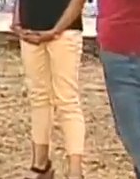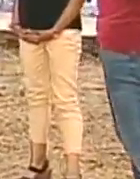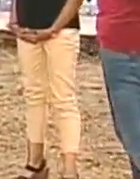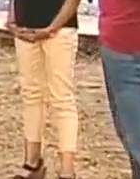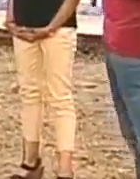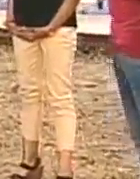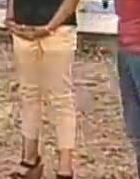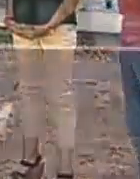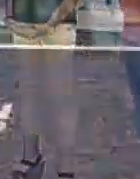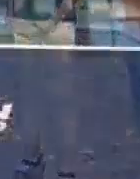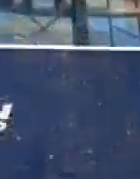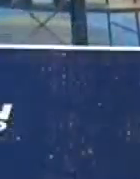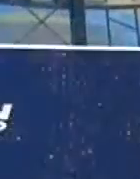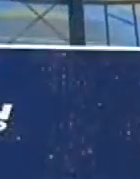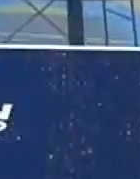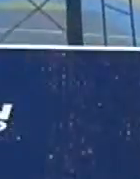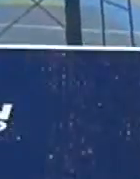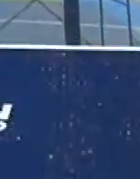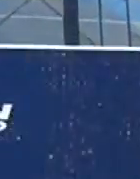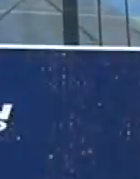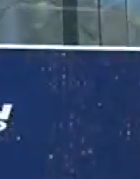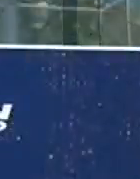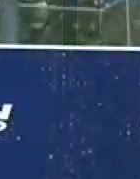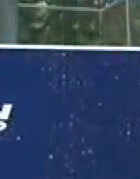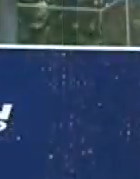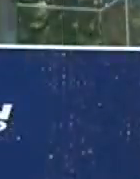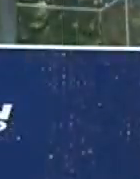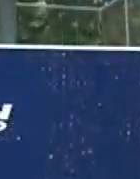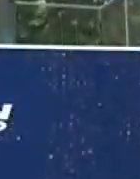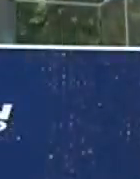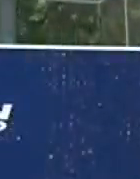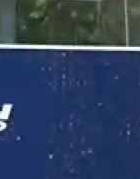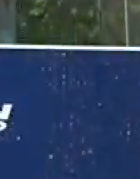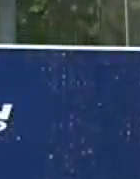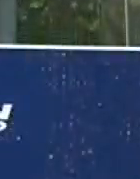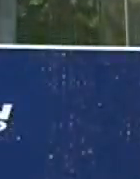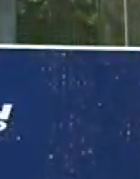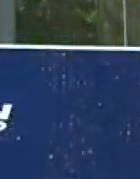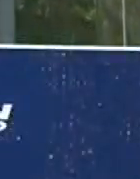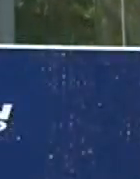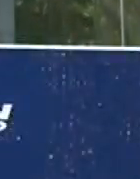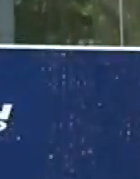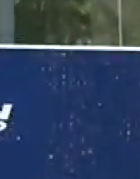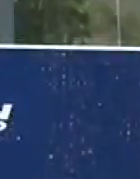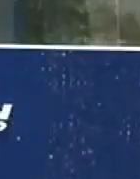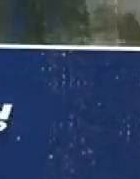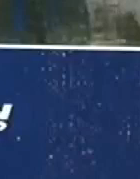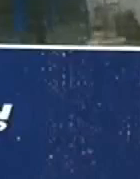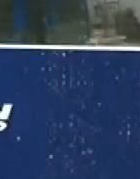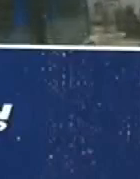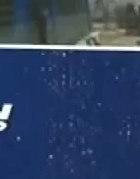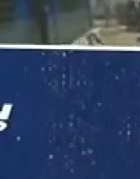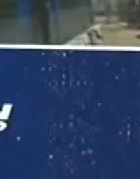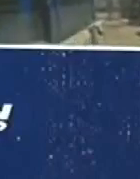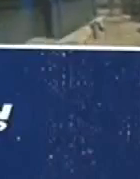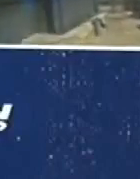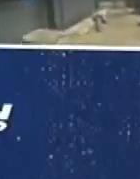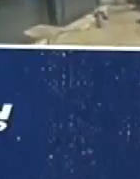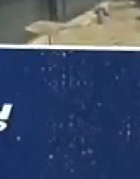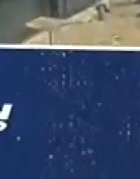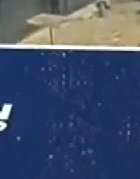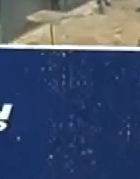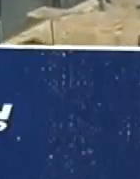arregladas, bonitas, bellas. Estamos acá en Santa Teresa del Tuy, en esta unidad educativa que reúne